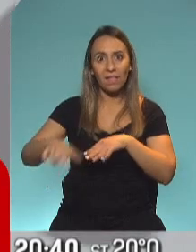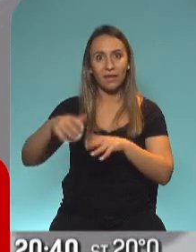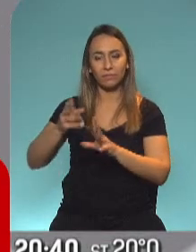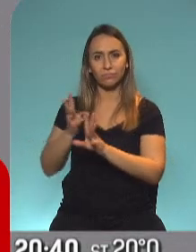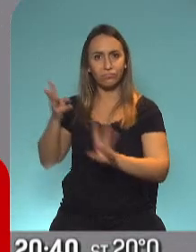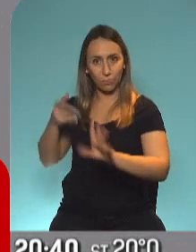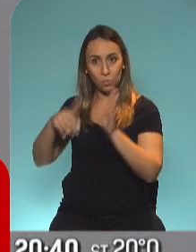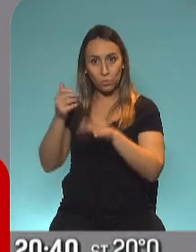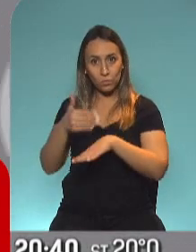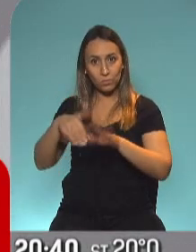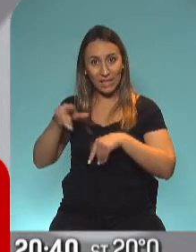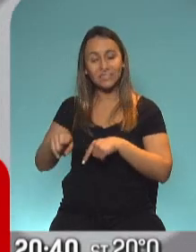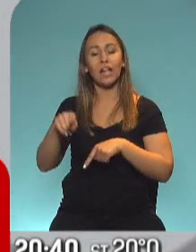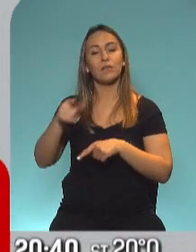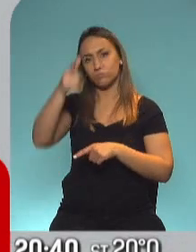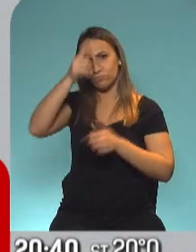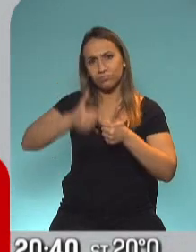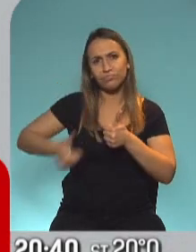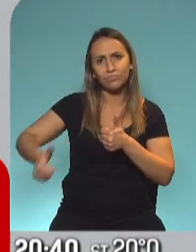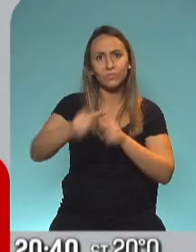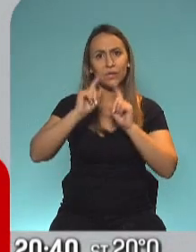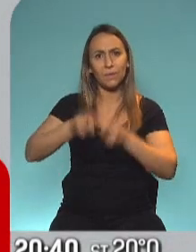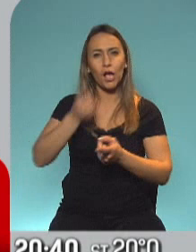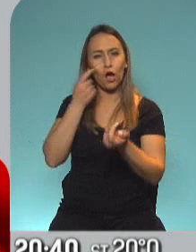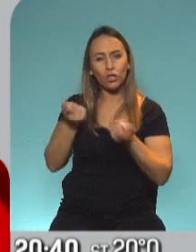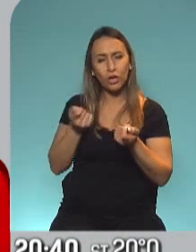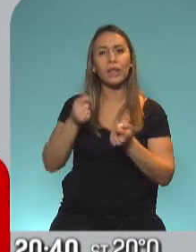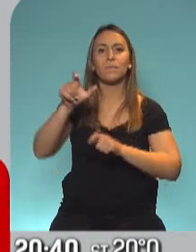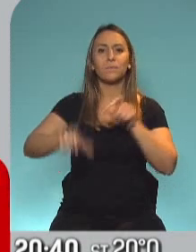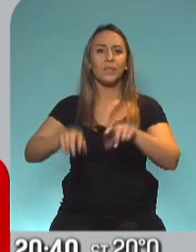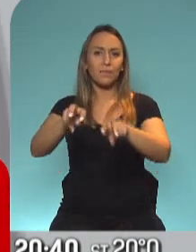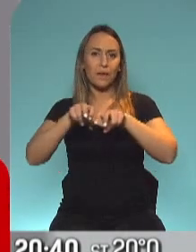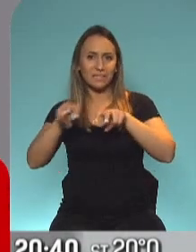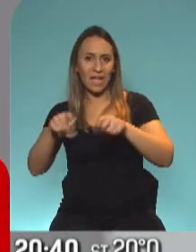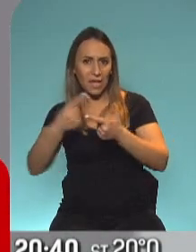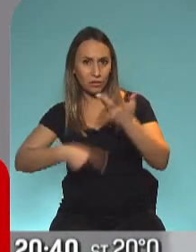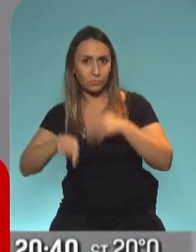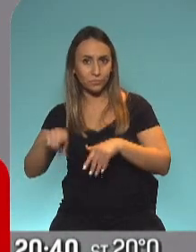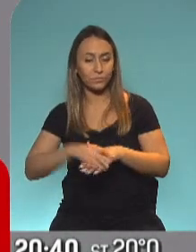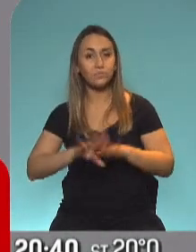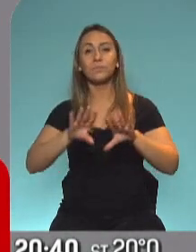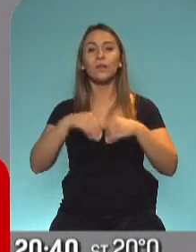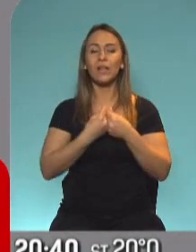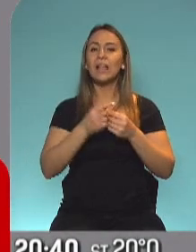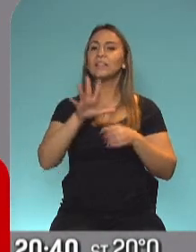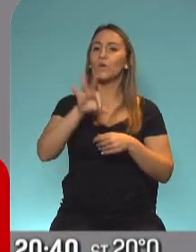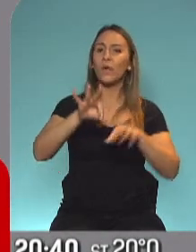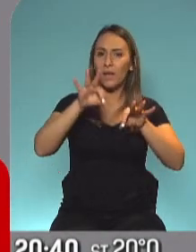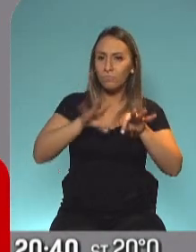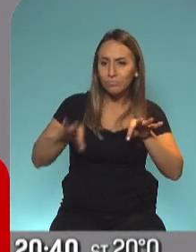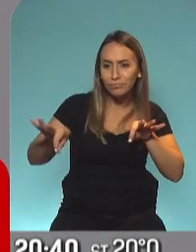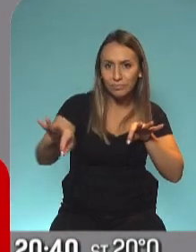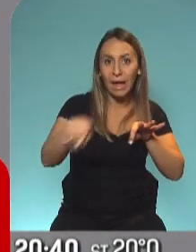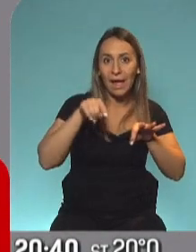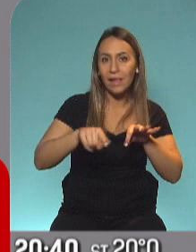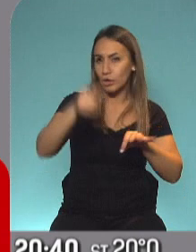puestos de control en el transporte público de pasajeros en la ciudad de Buenos Aires, y alrededor de 50 puntos va a controlar la Policía de la Provincia de